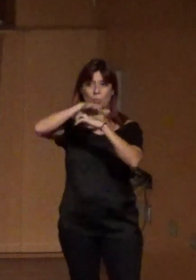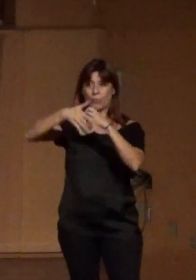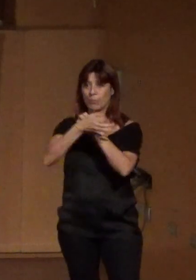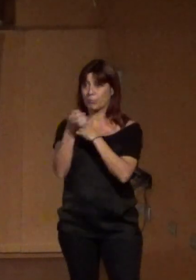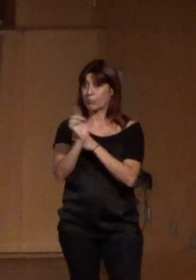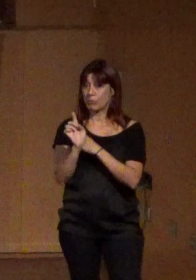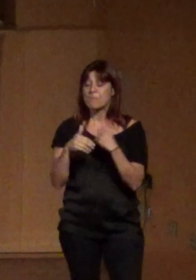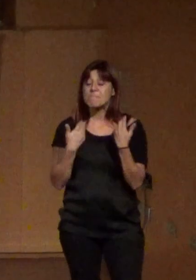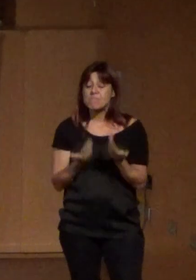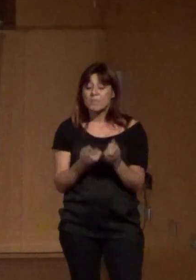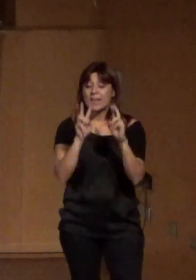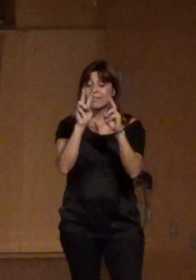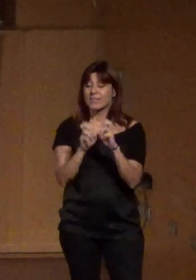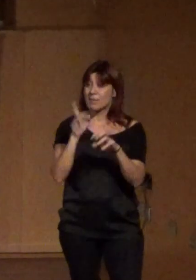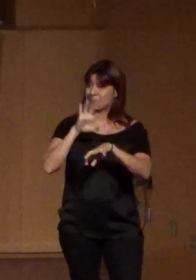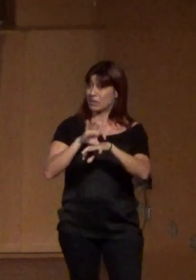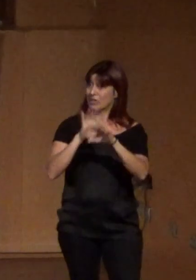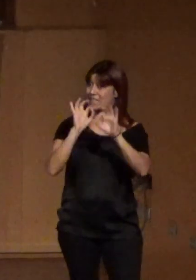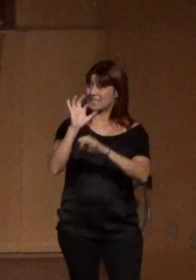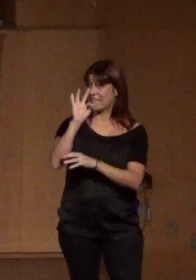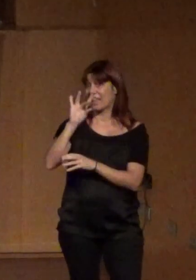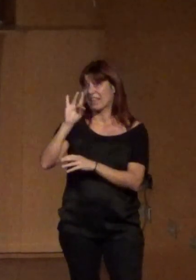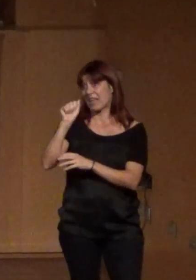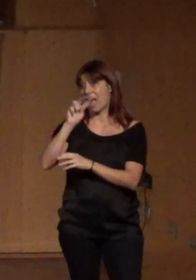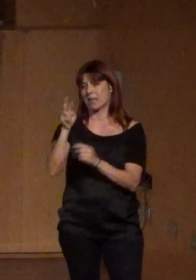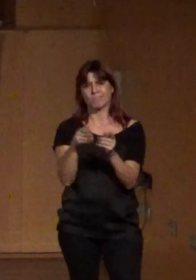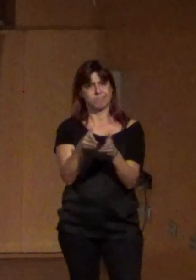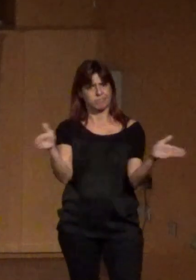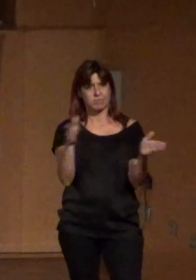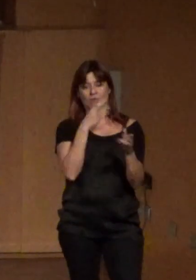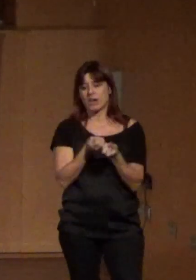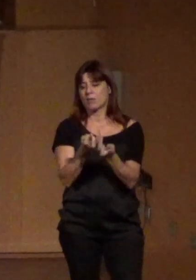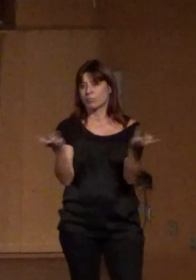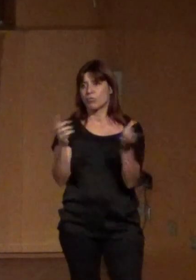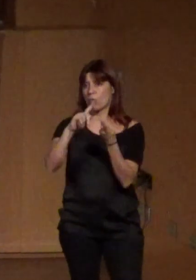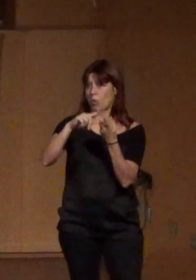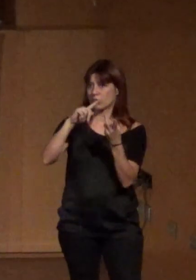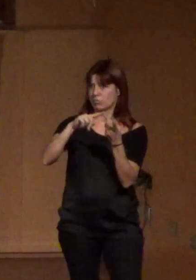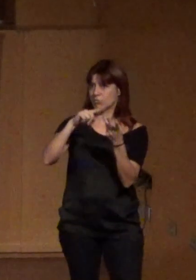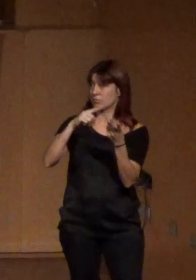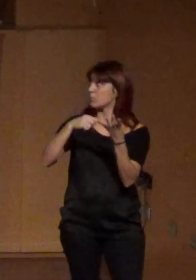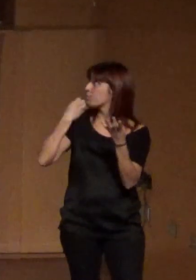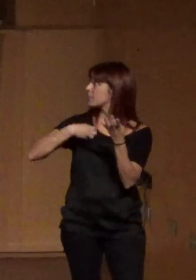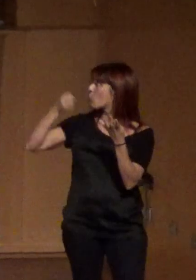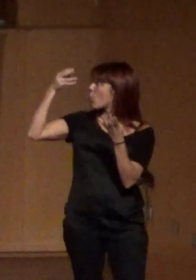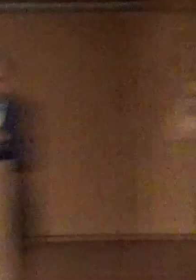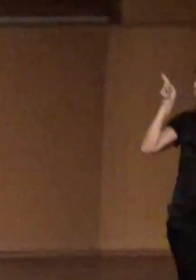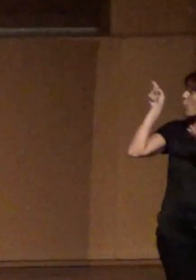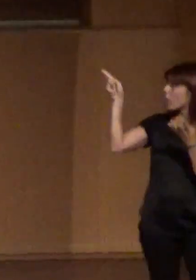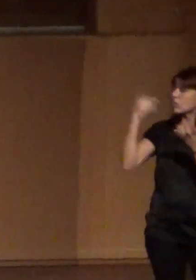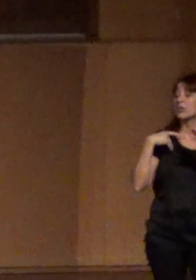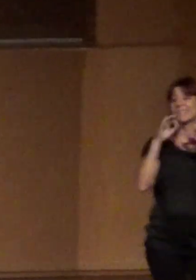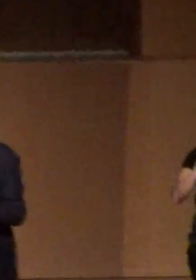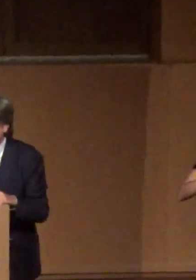manera, la etiología del TDAH podríamos hacer 4 grandes blocos. Una parte neuroanatómica o neurobioquímica, la parte genética,